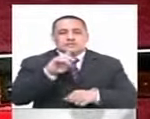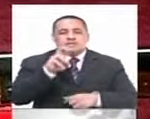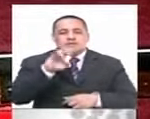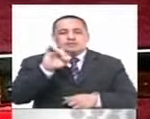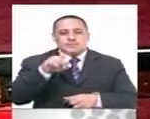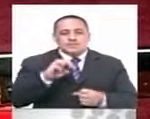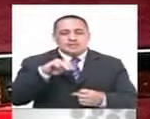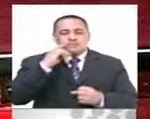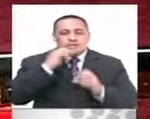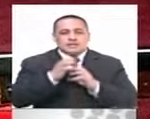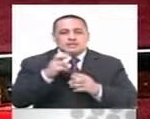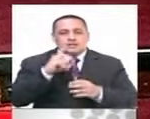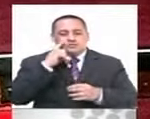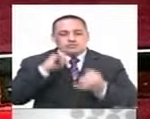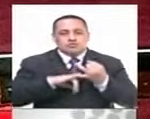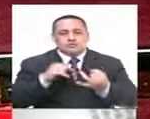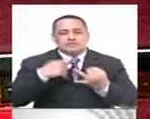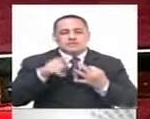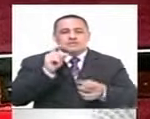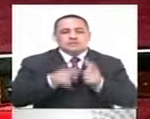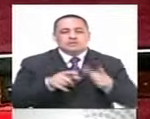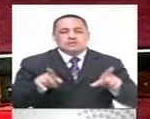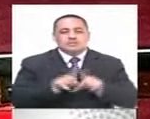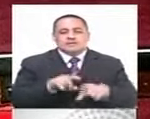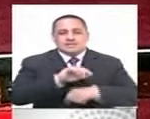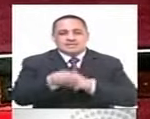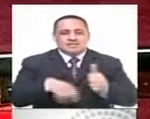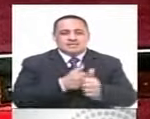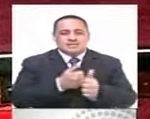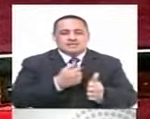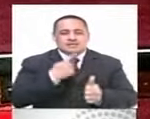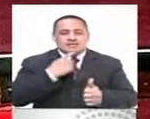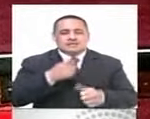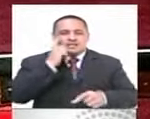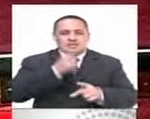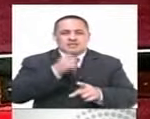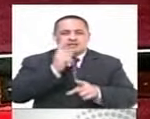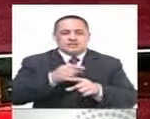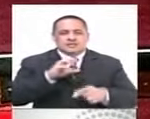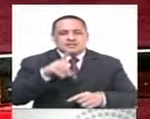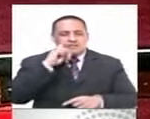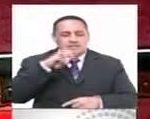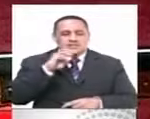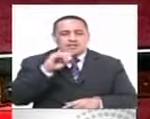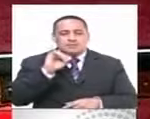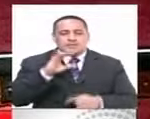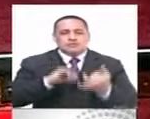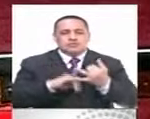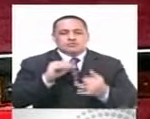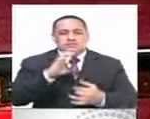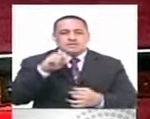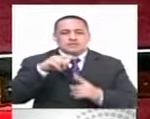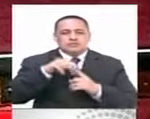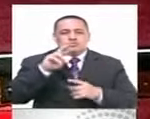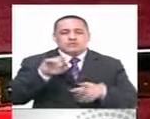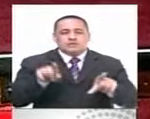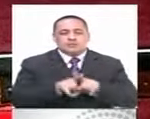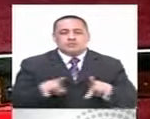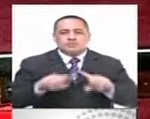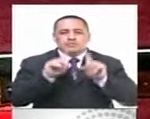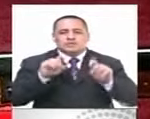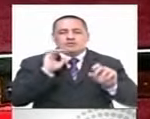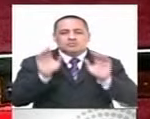migraciones y la captura de las personas involucradas en los dinámicos del centro. Asimismo, queríamos preguntarle